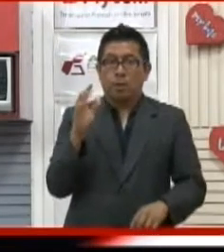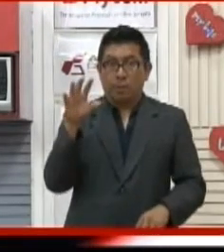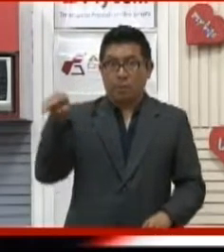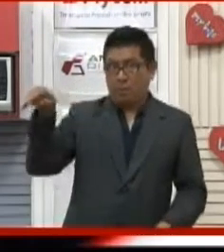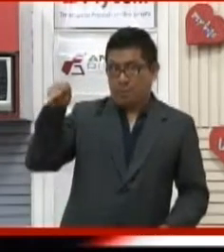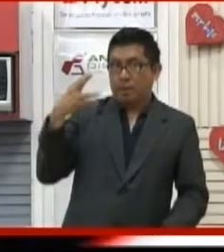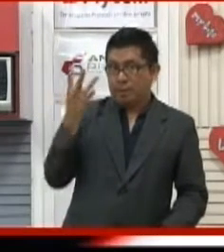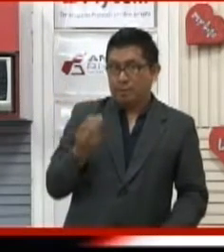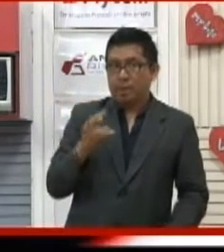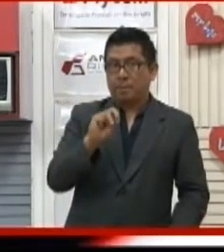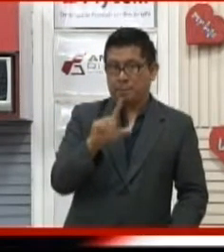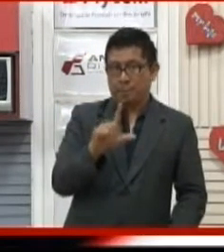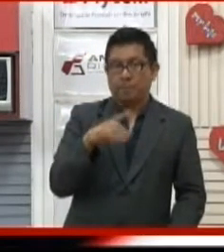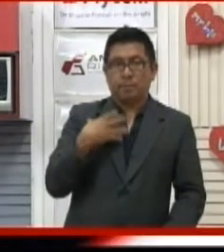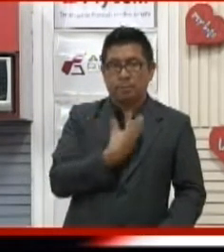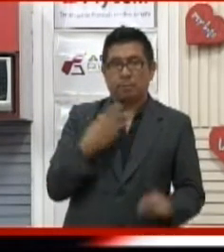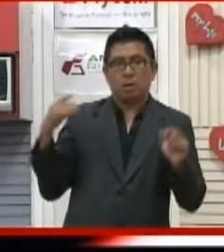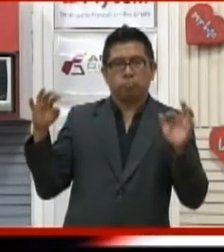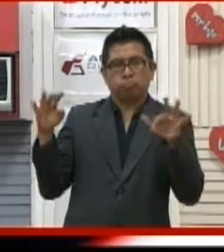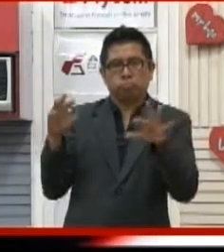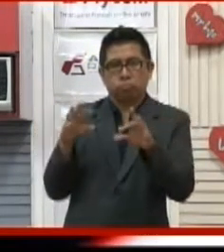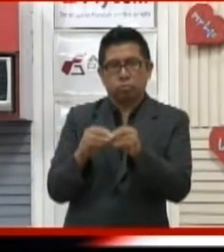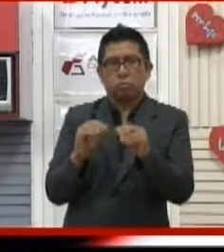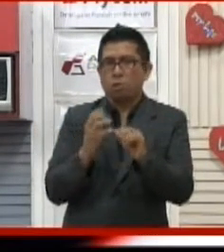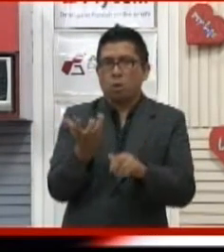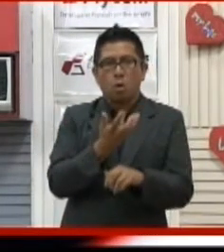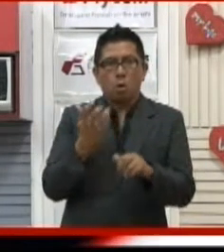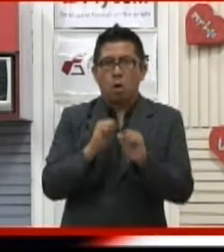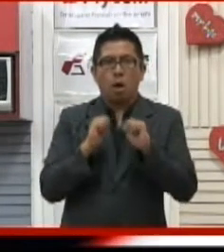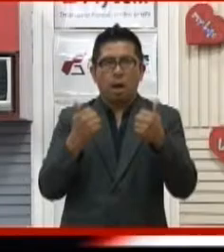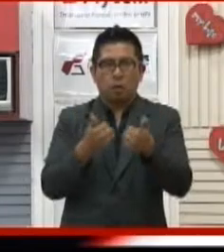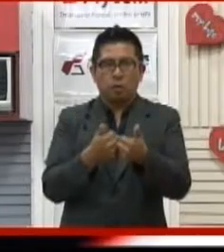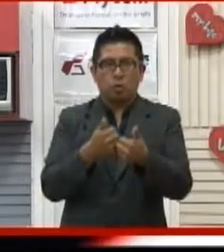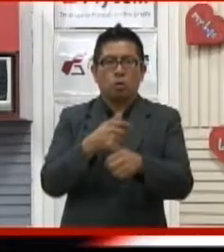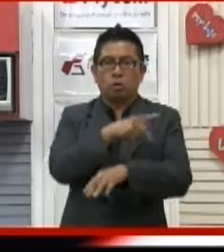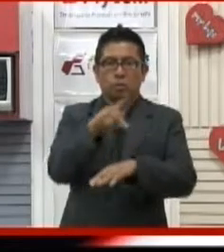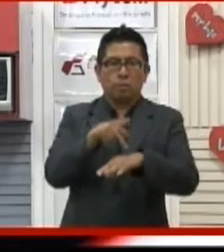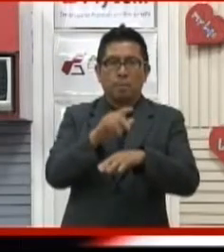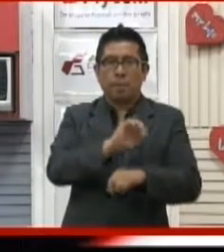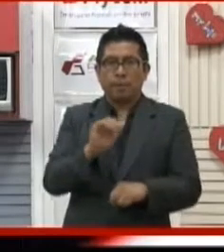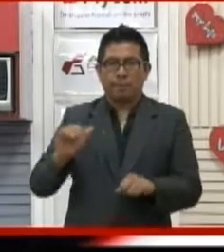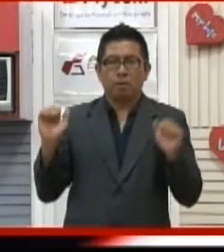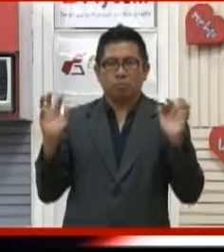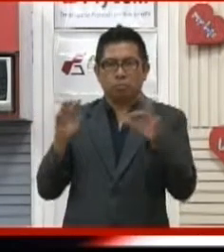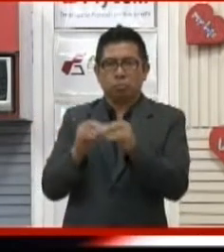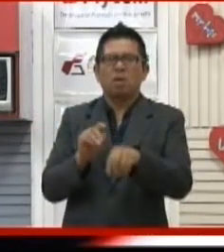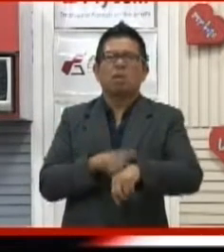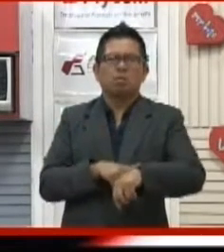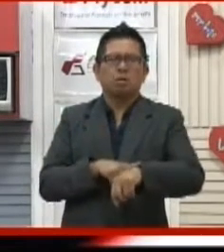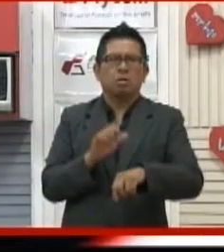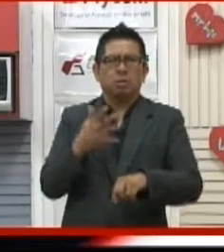marzo estaremos reunidos como sector ciego en el parque infantil a partir de la